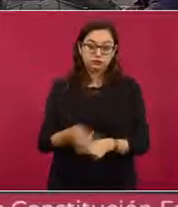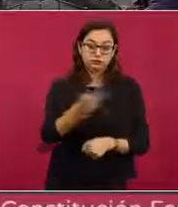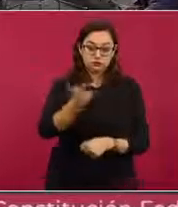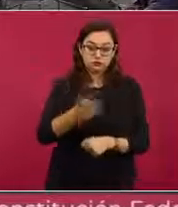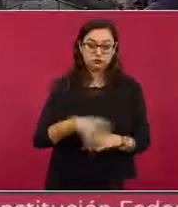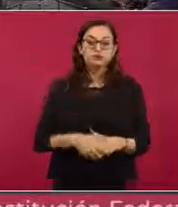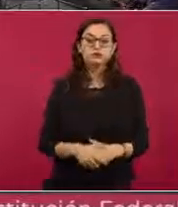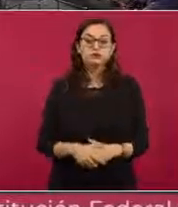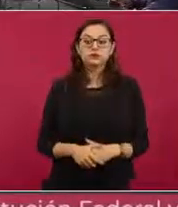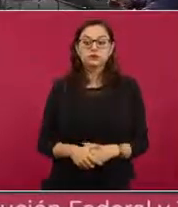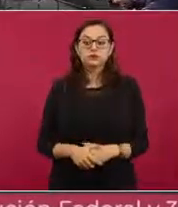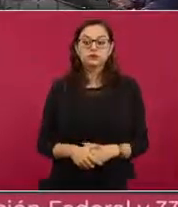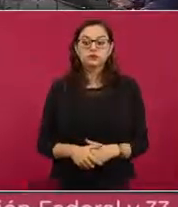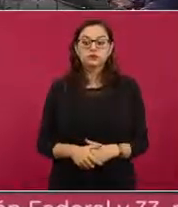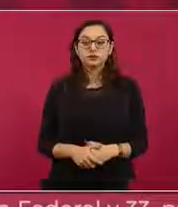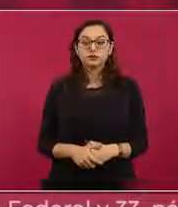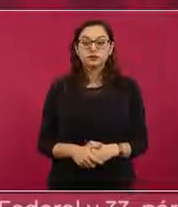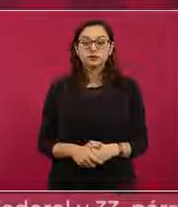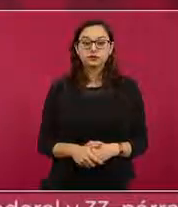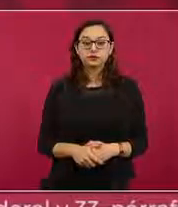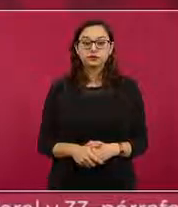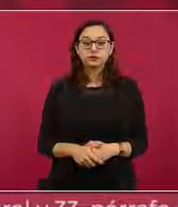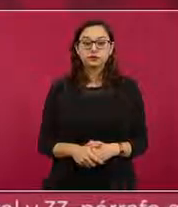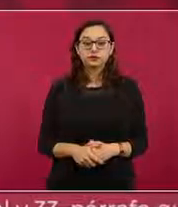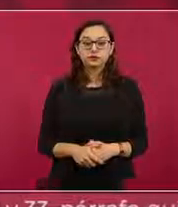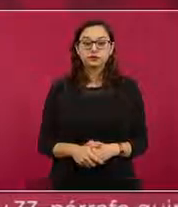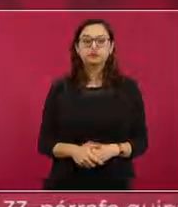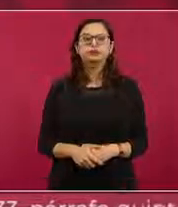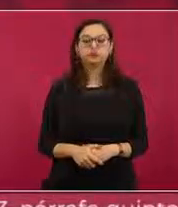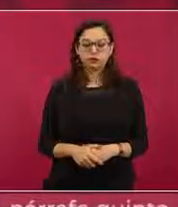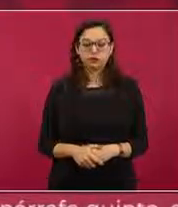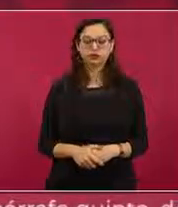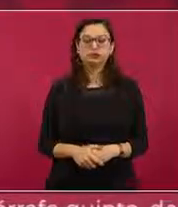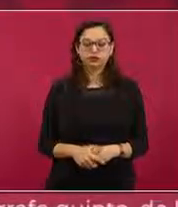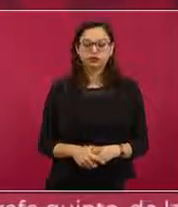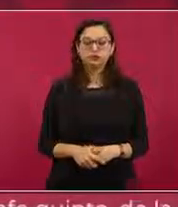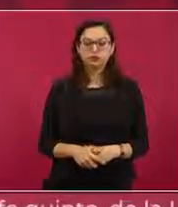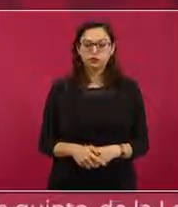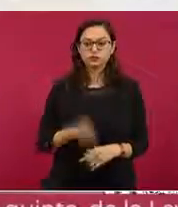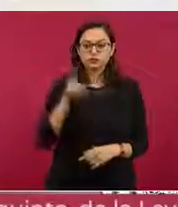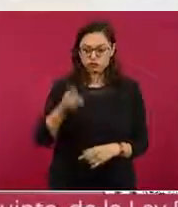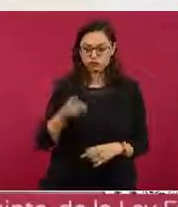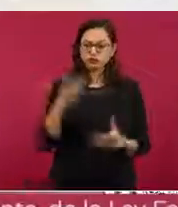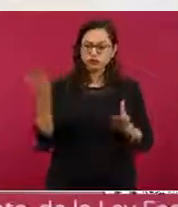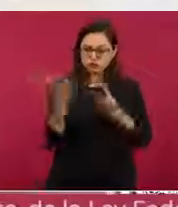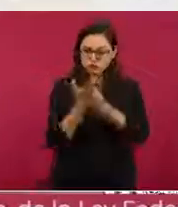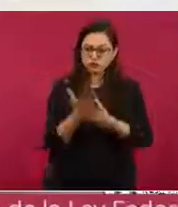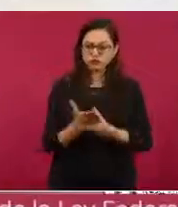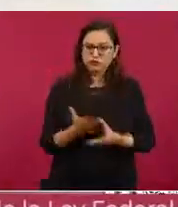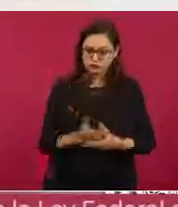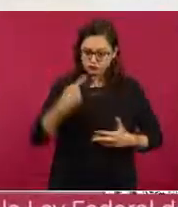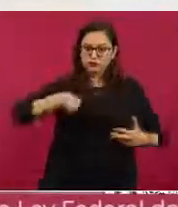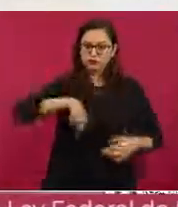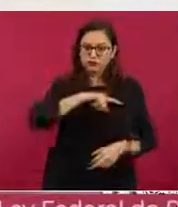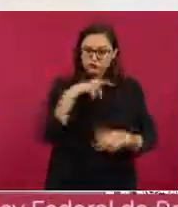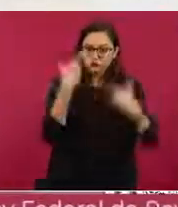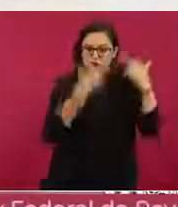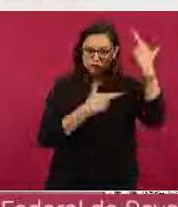Pues vamos a revisar los casos que planteas.